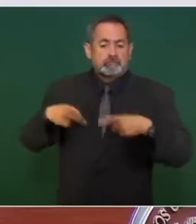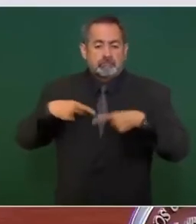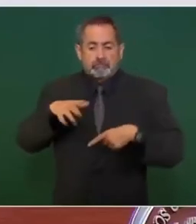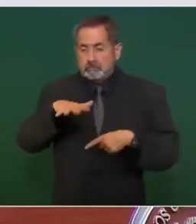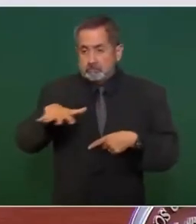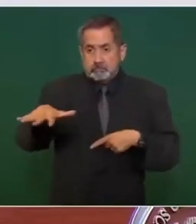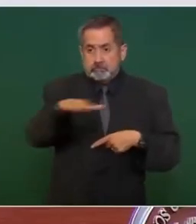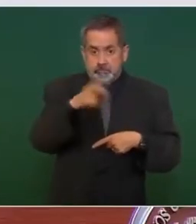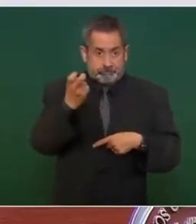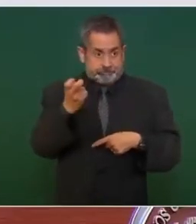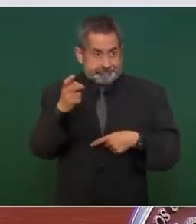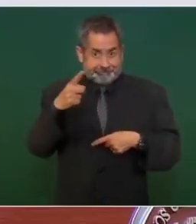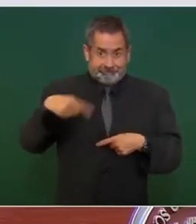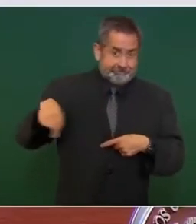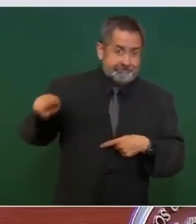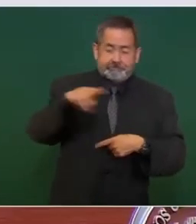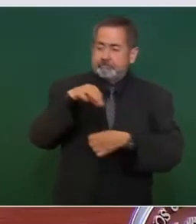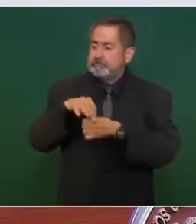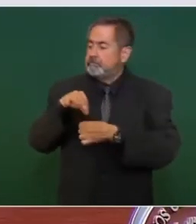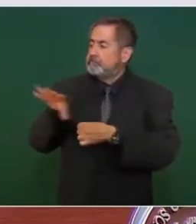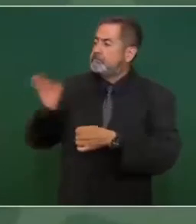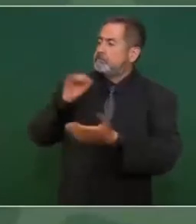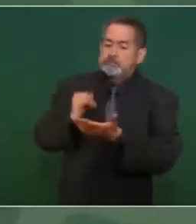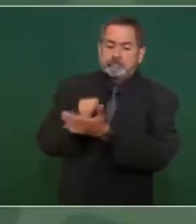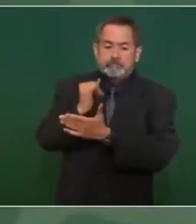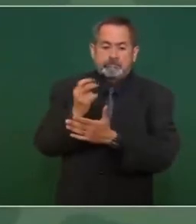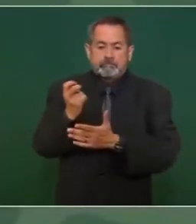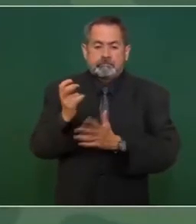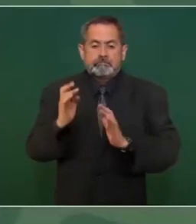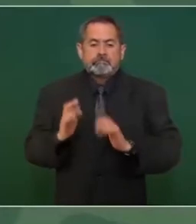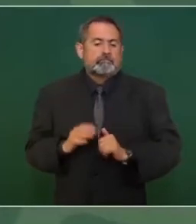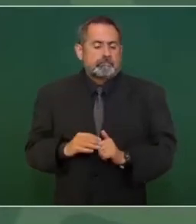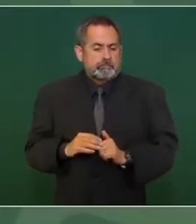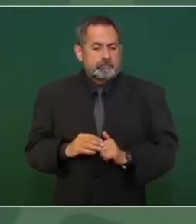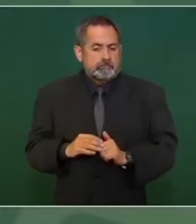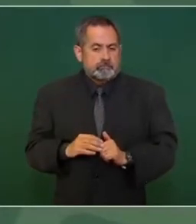ciudadanos los que decidan. Y